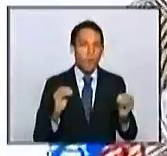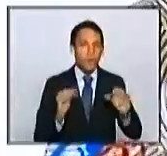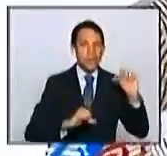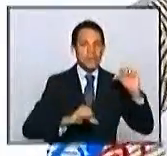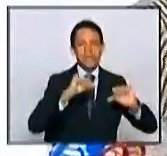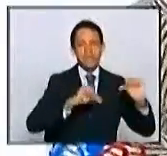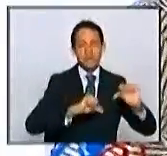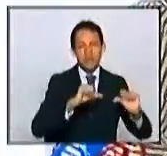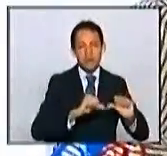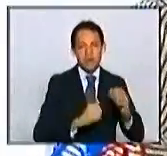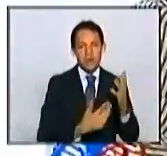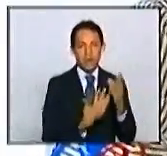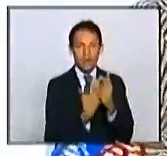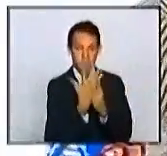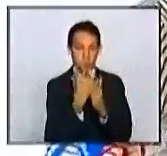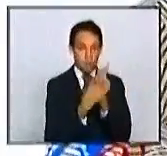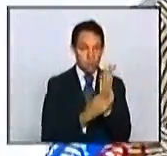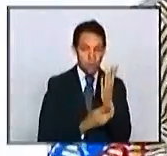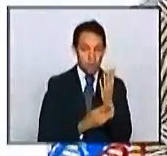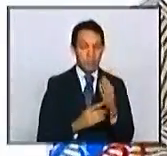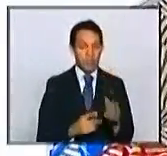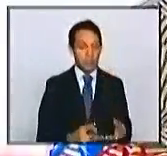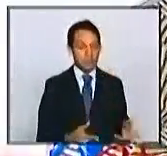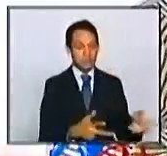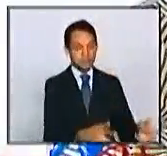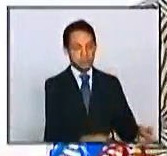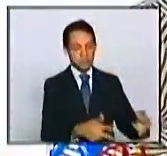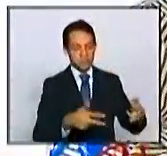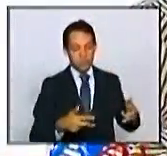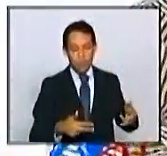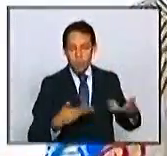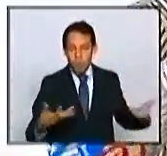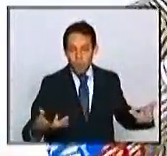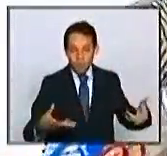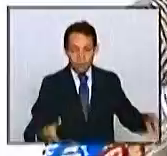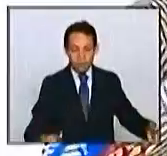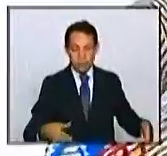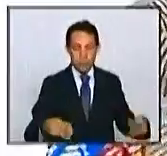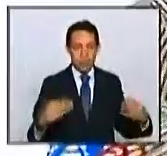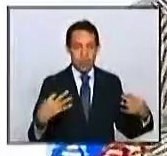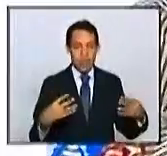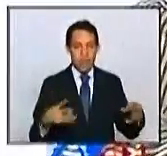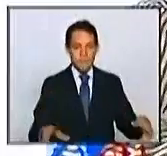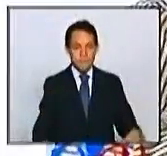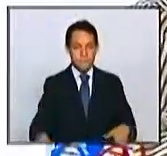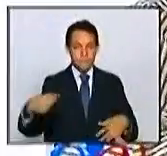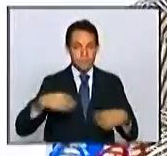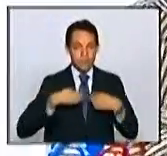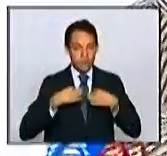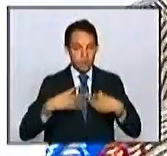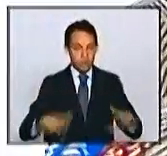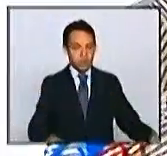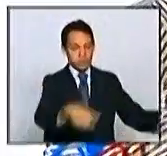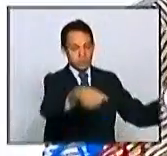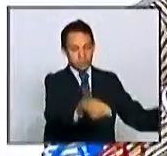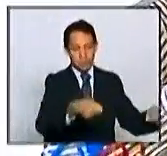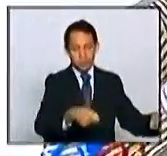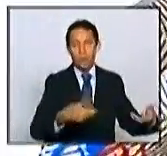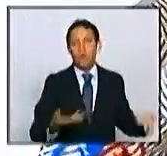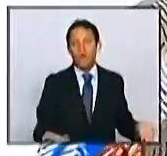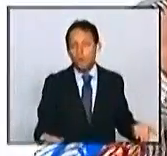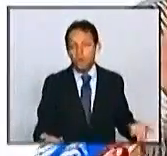elementos corrosivos, pues que tengan el guante, los guantes. Pero pocos se están preocupando en las